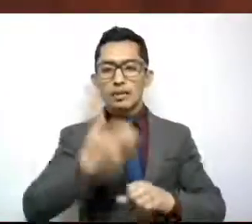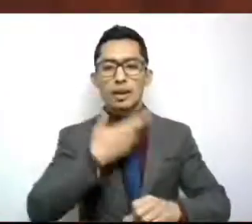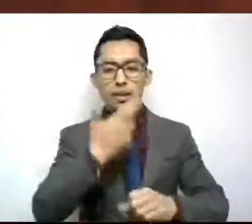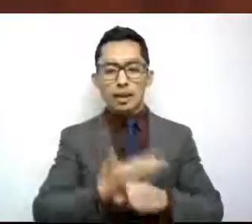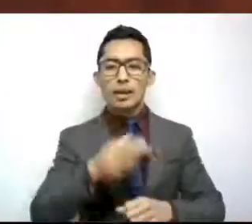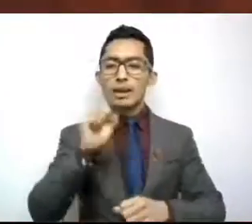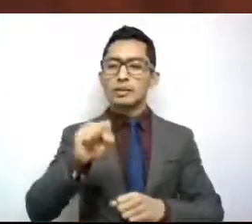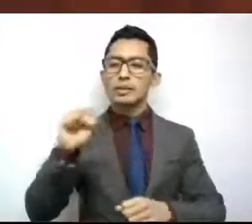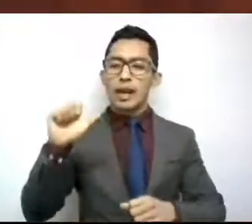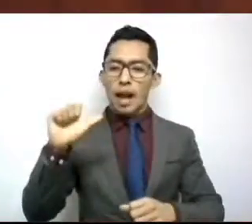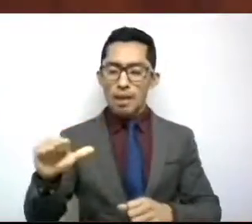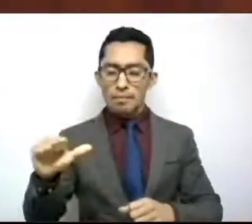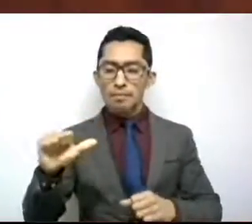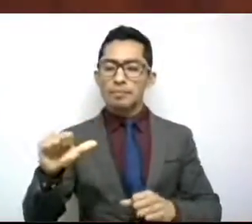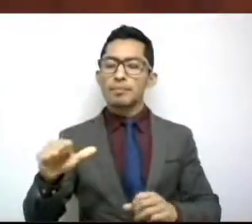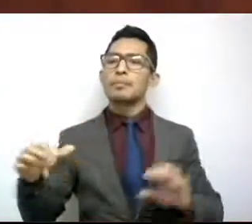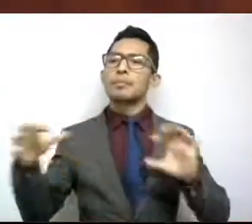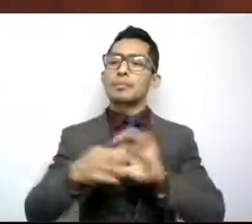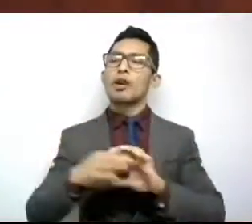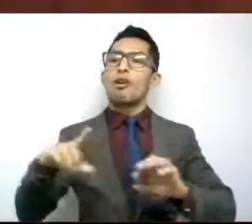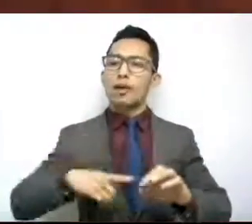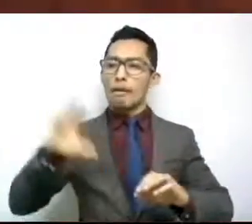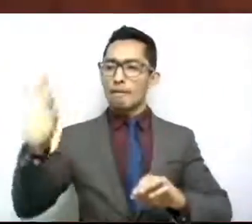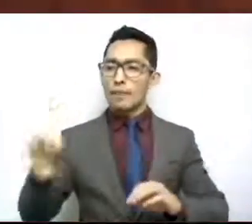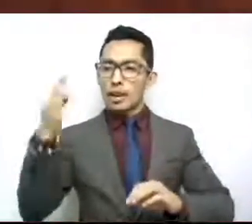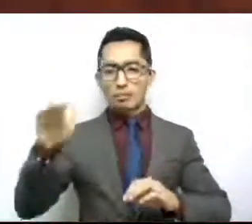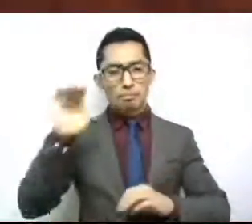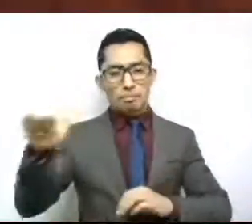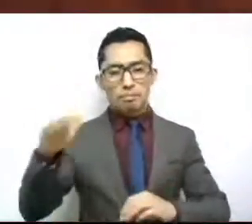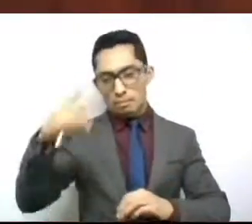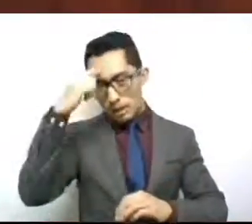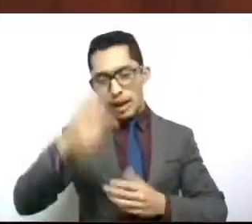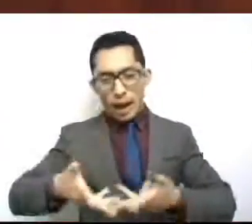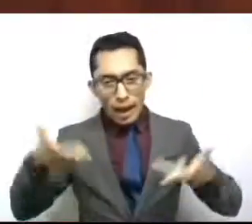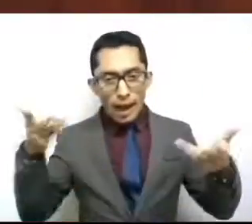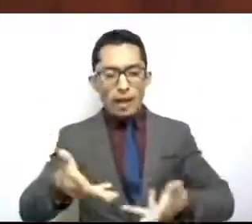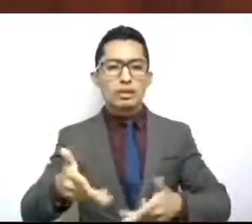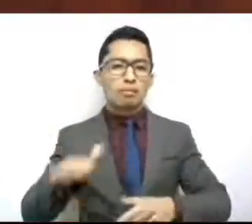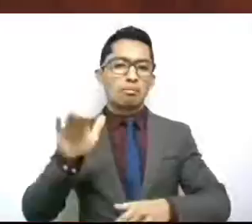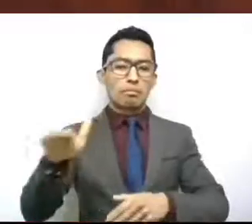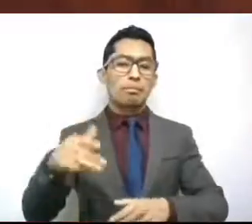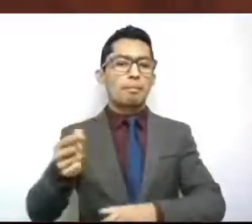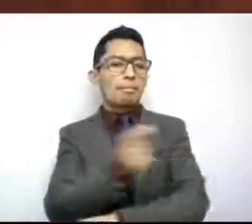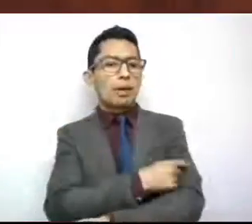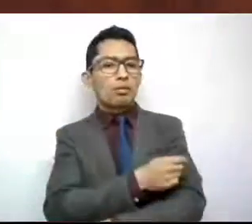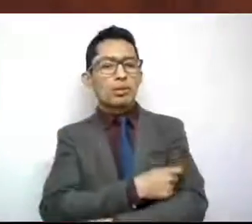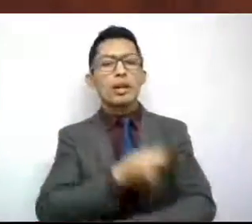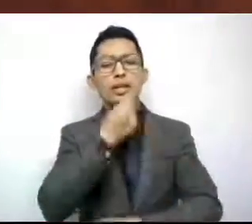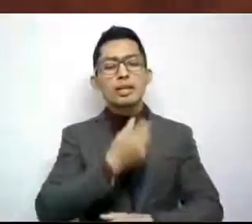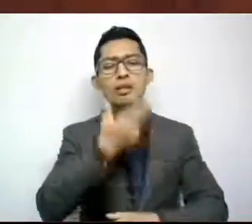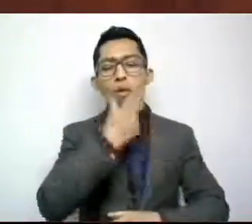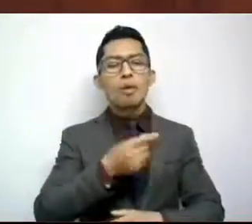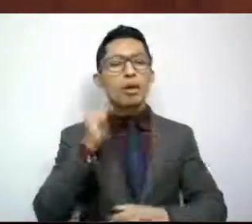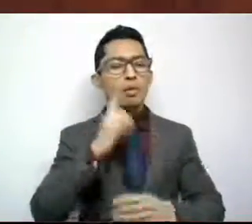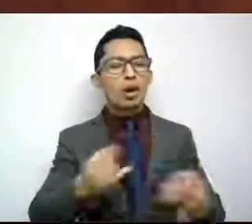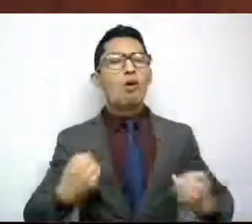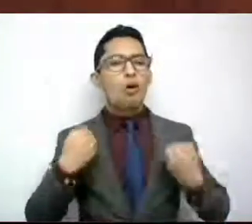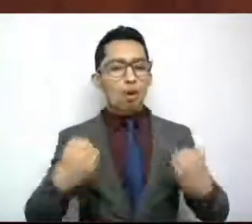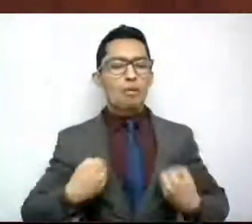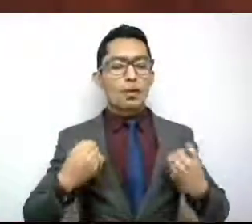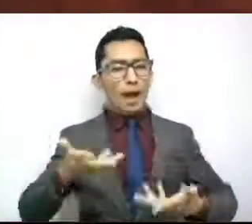Salud del Gobierno Federal a llevar a cabo la vacunación de niñas, niños y